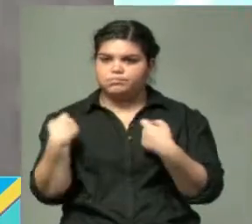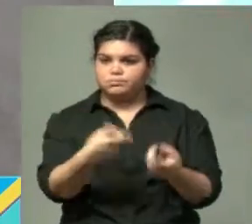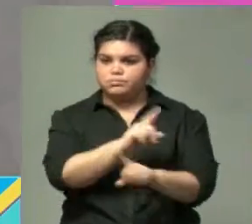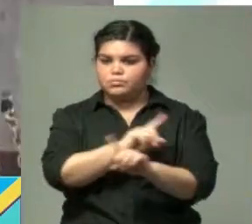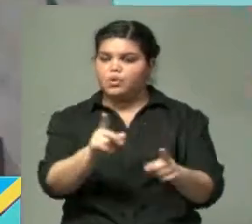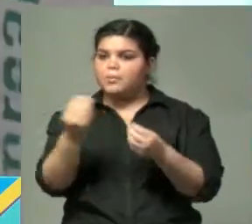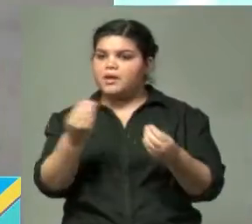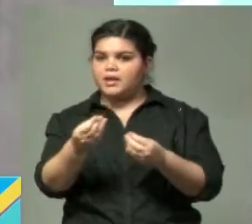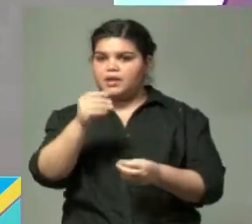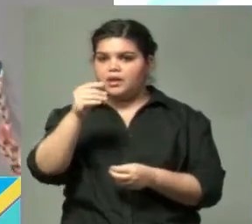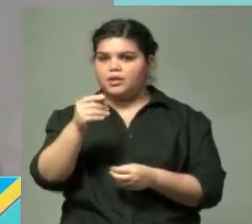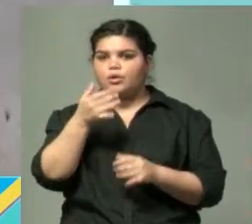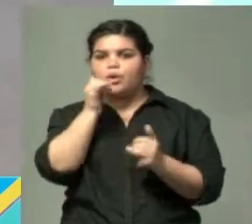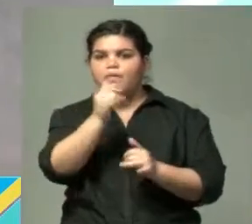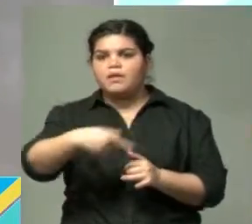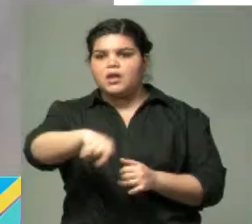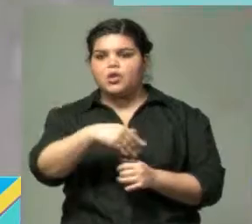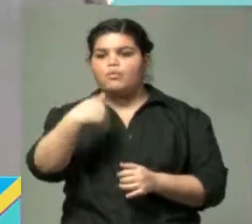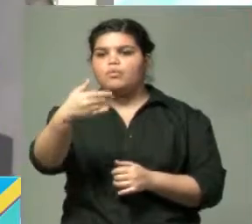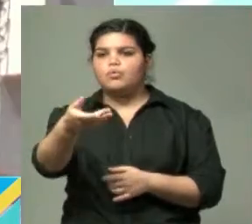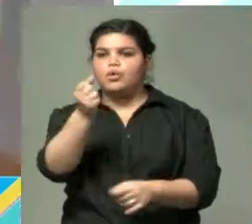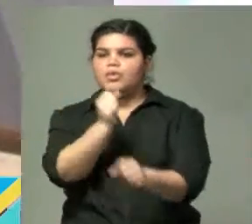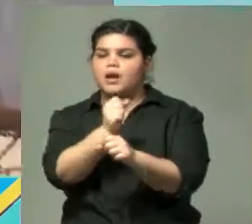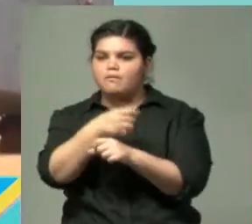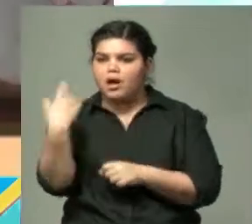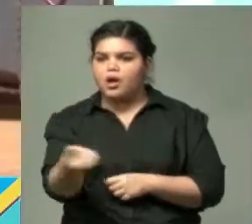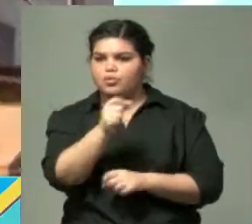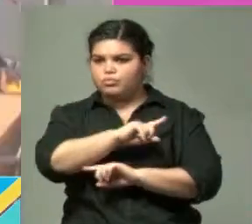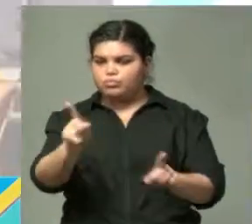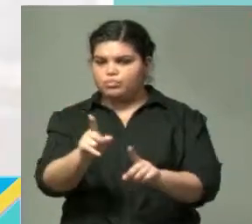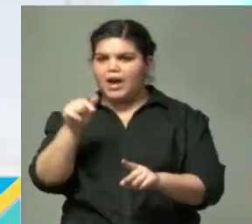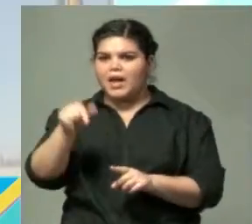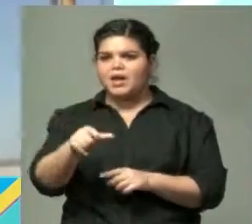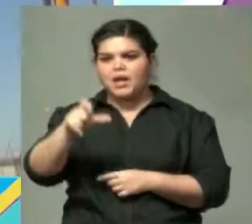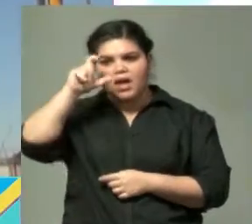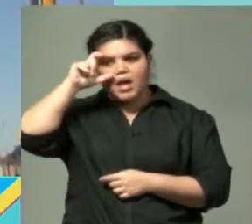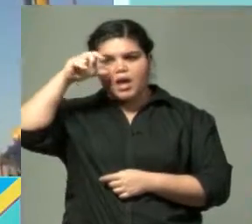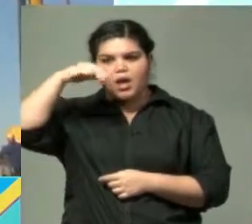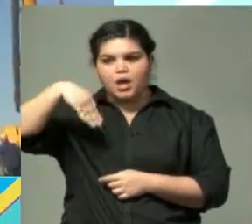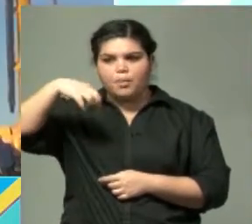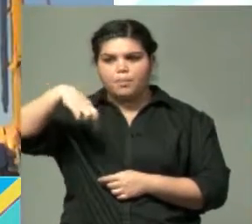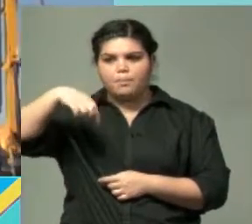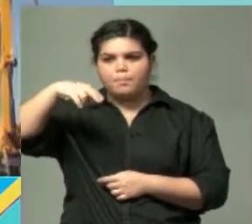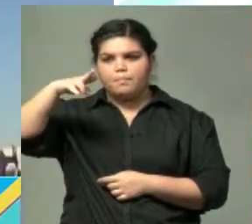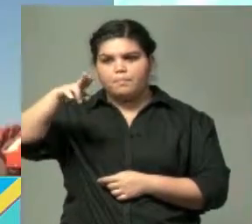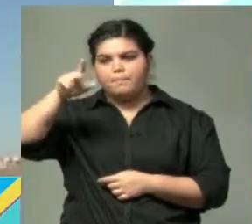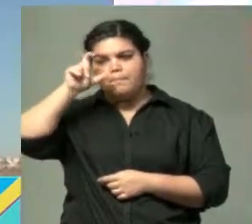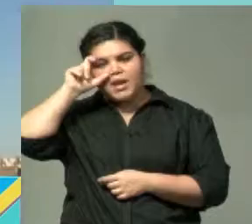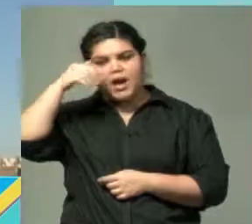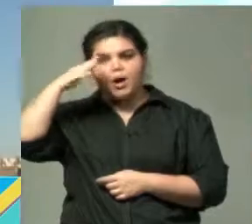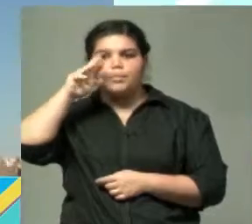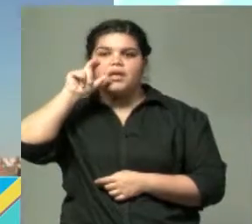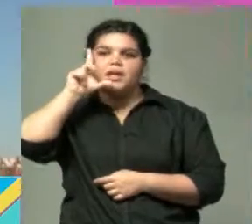la universidad tengan empleabilidad. Yo no hablo tanto de desocupación, sino de empleabilidad. Lo que vos estás marcando es que no